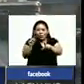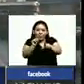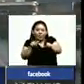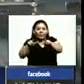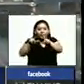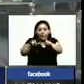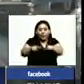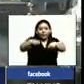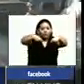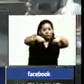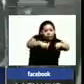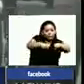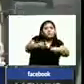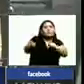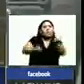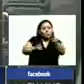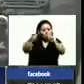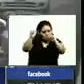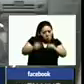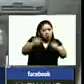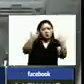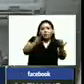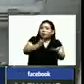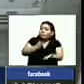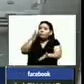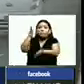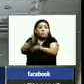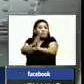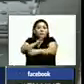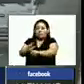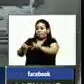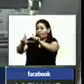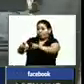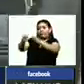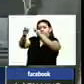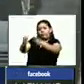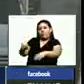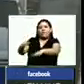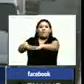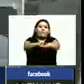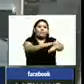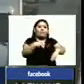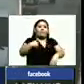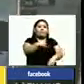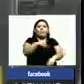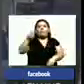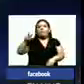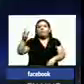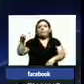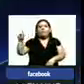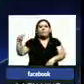motocicletas podrán retirar sus placas metálicas Informó el Viceministerio de Transporte